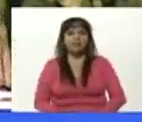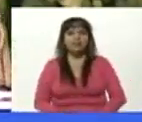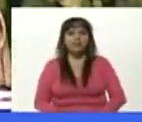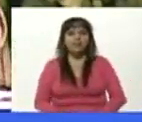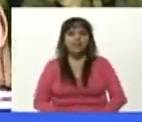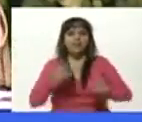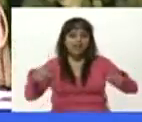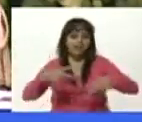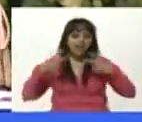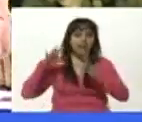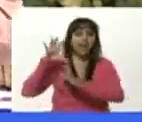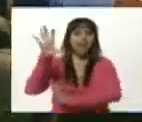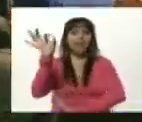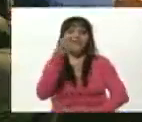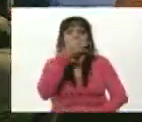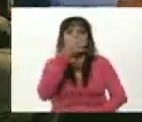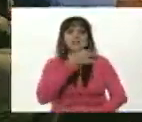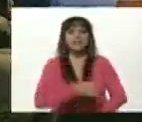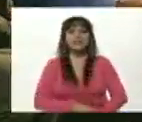¡Que viva la patria verde!